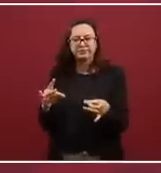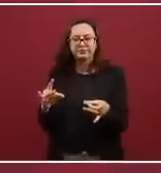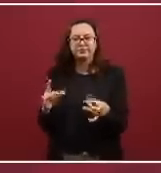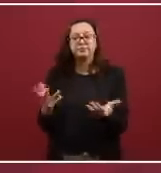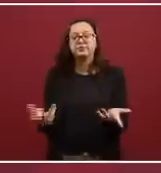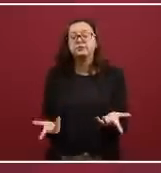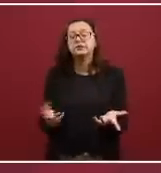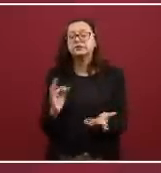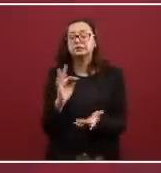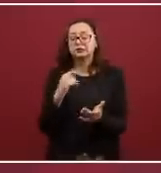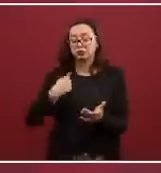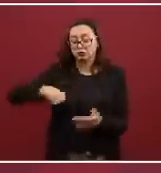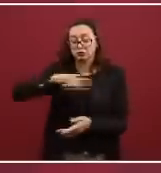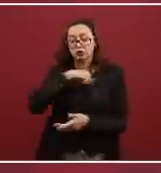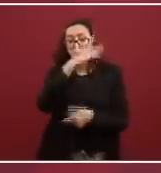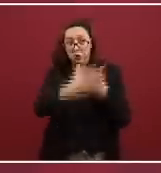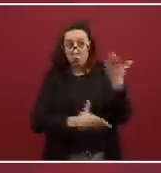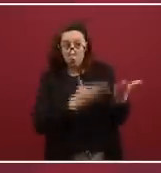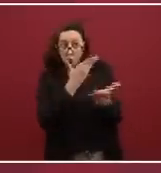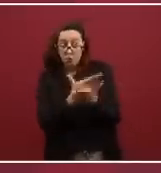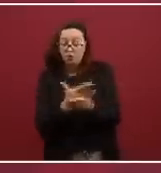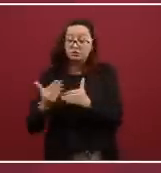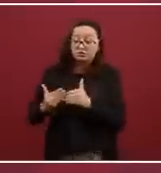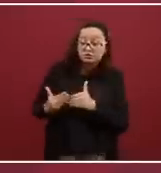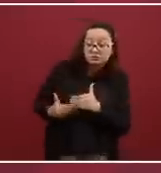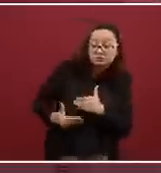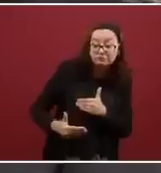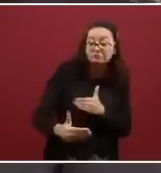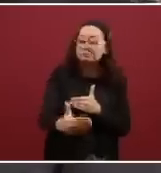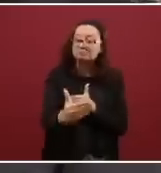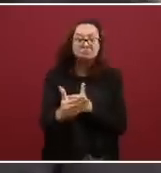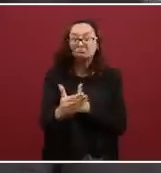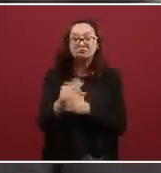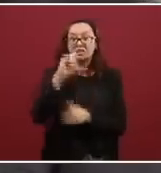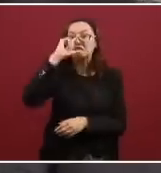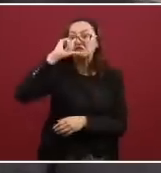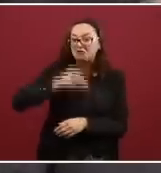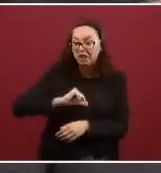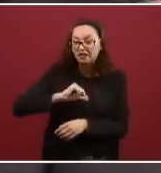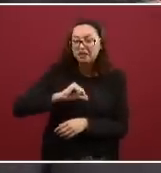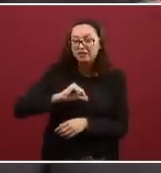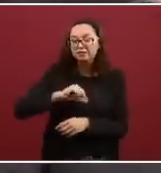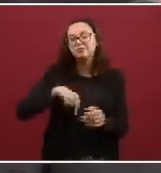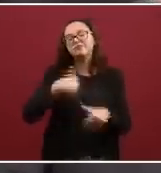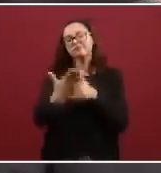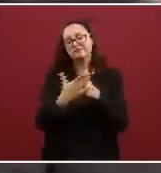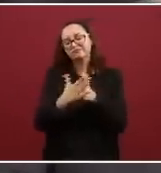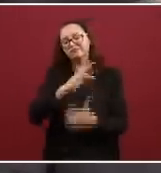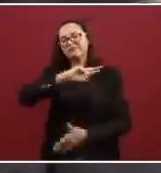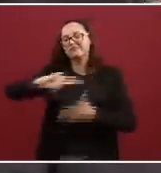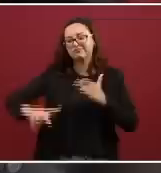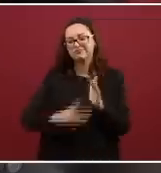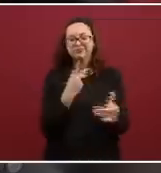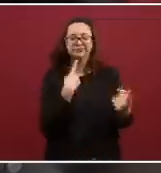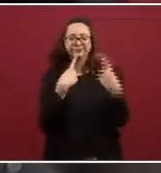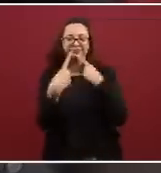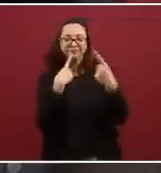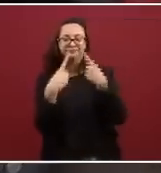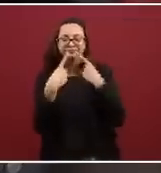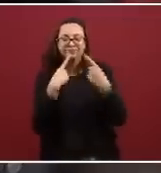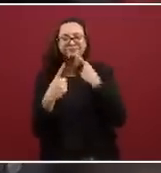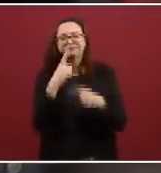que nosotros hemos propuesto tendríamos que entrar a discutir otras miles eeuu quiere proponer